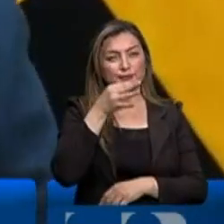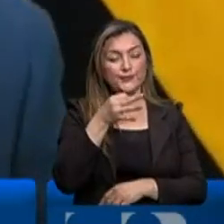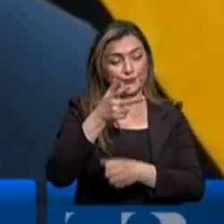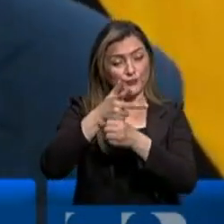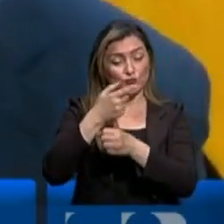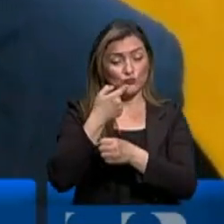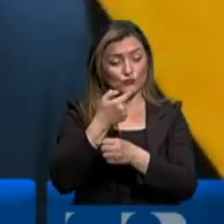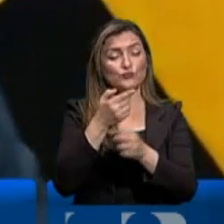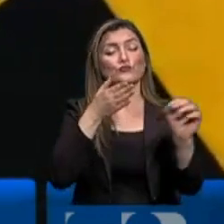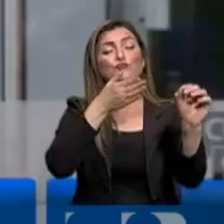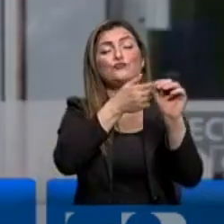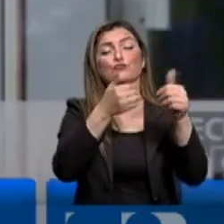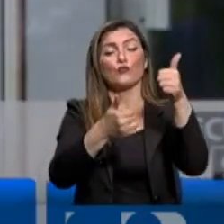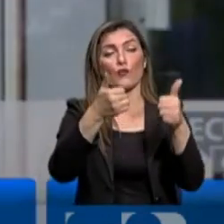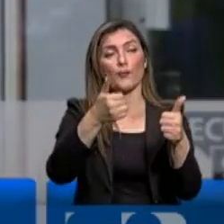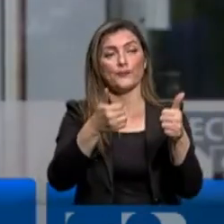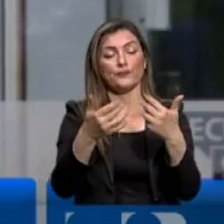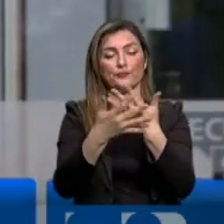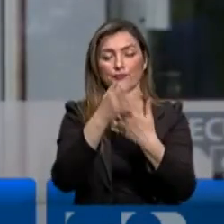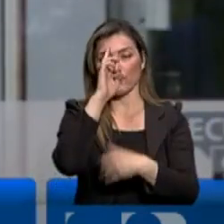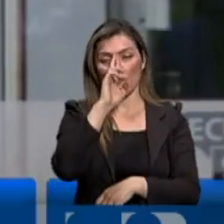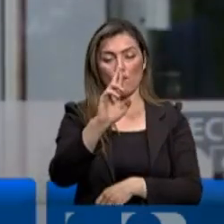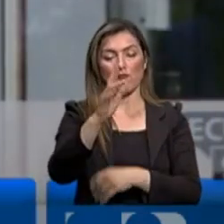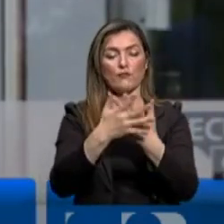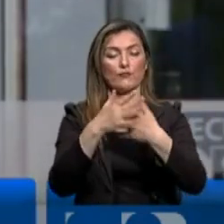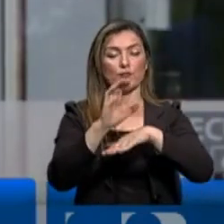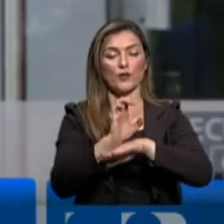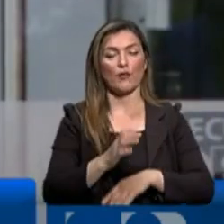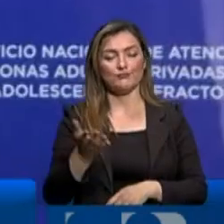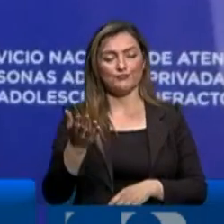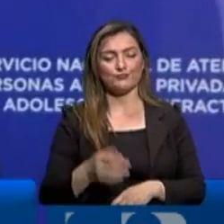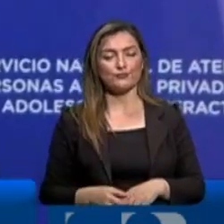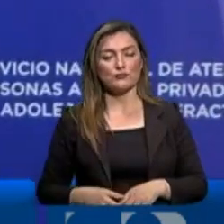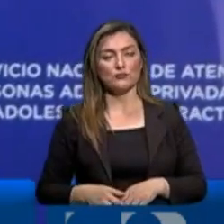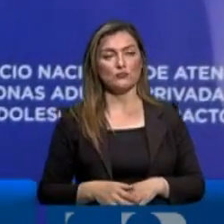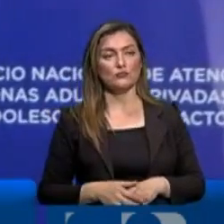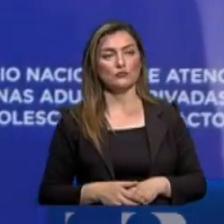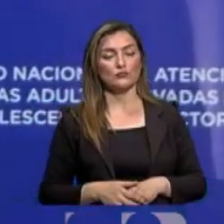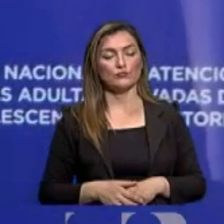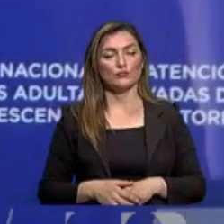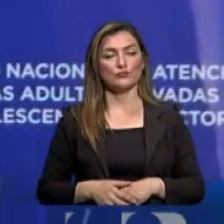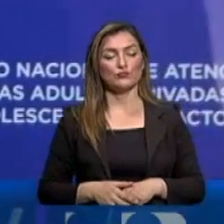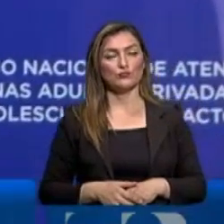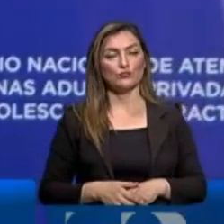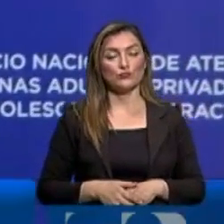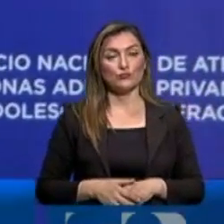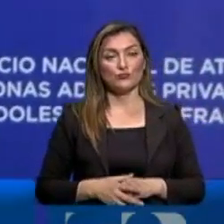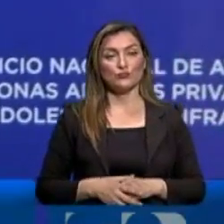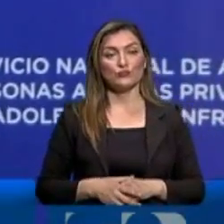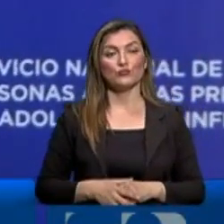señaló que su propósito será humanizar y dignificar las cárceles del país. Escuchemos. Precisamente con el objeto de realizar